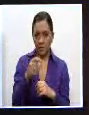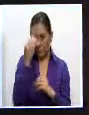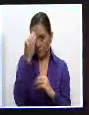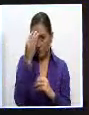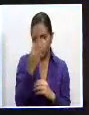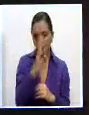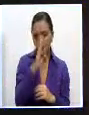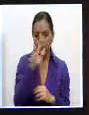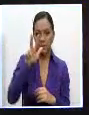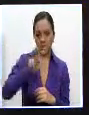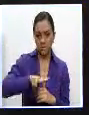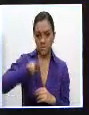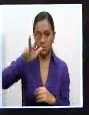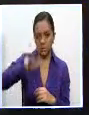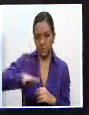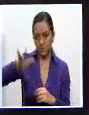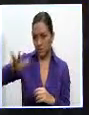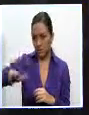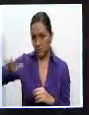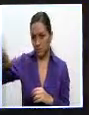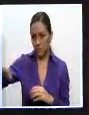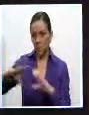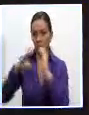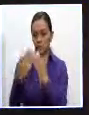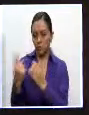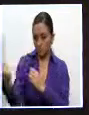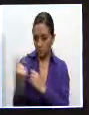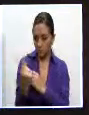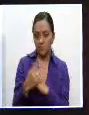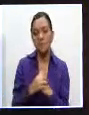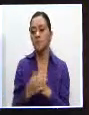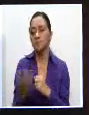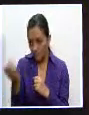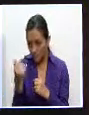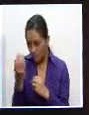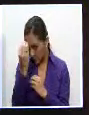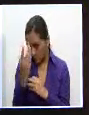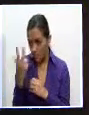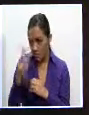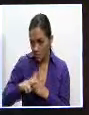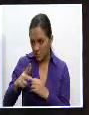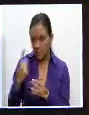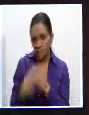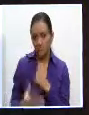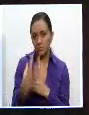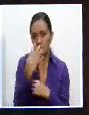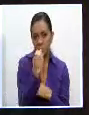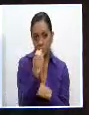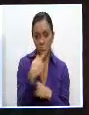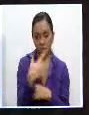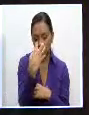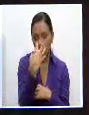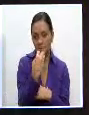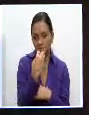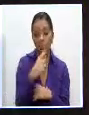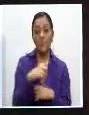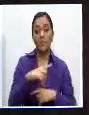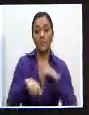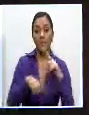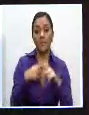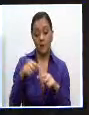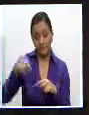cuenta trimestralmente ante la comisión en sesiones que de acuerdo con la ley de seguridad pública son reservadas pero ante la cual